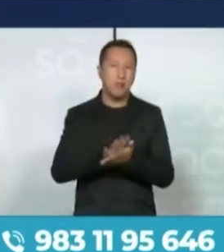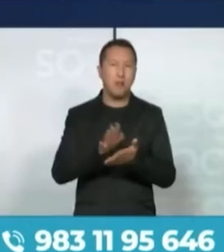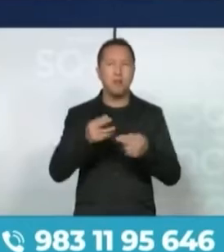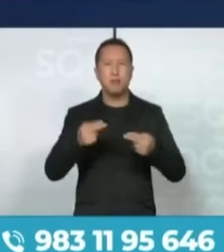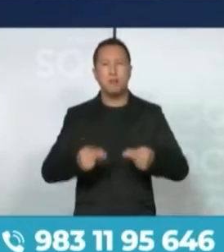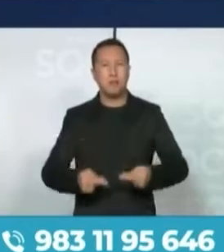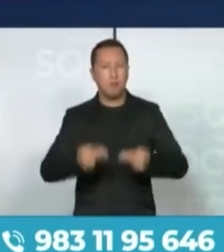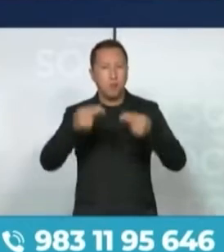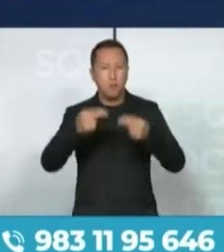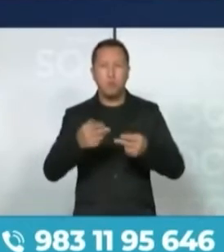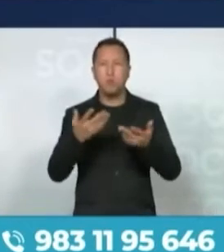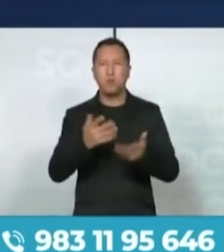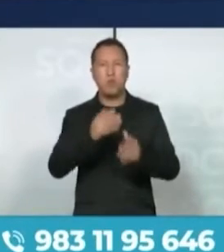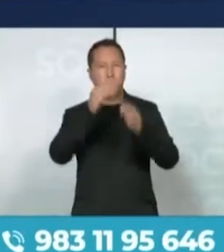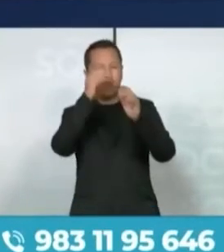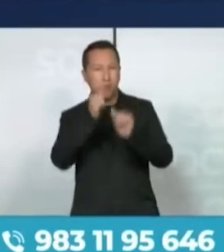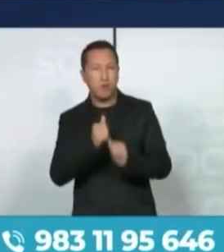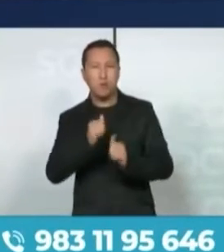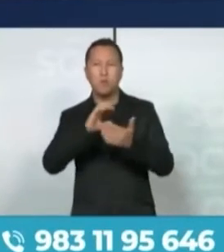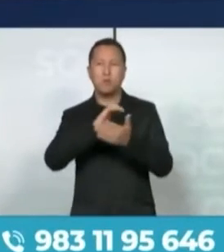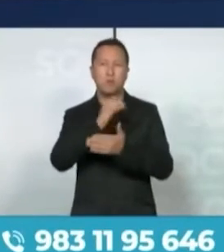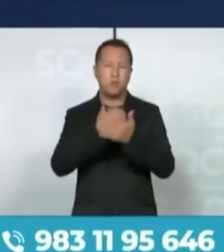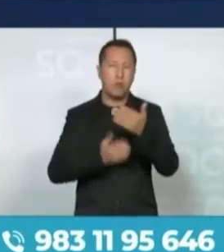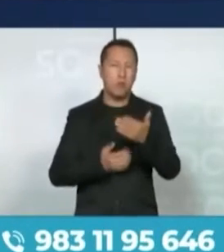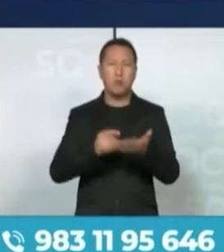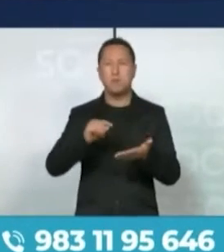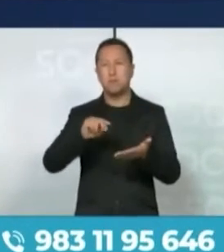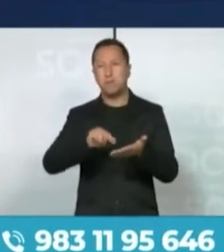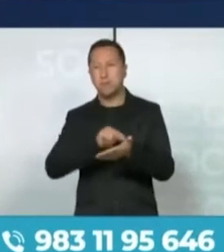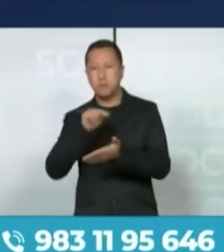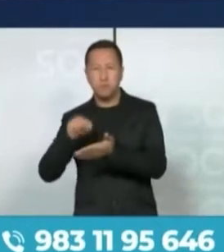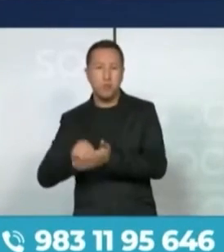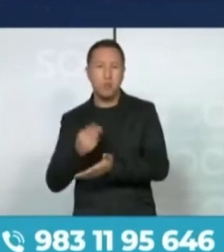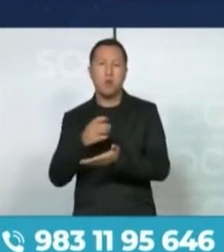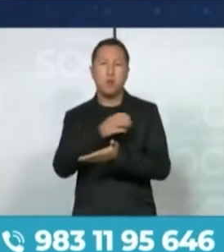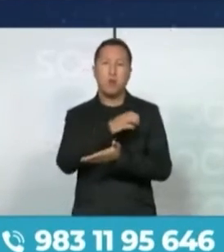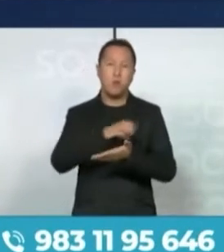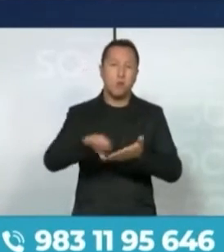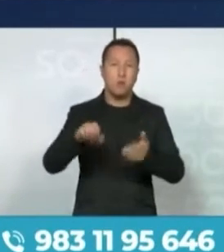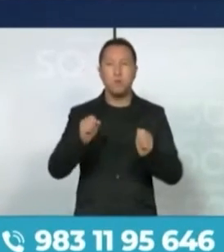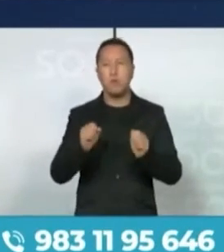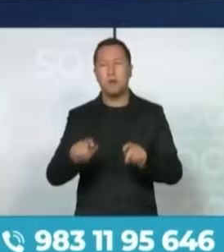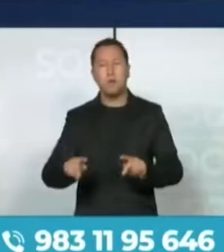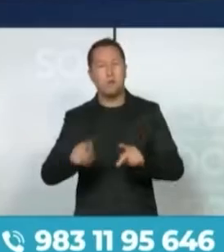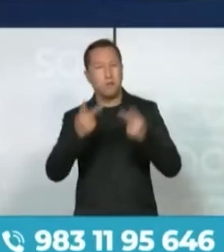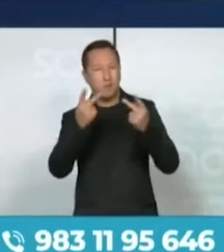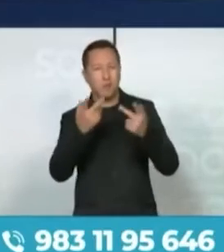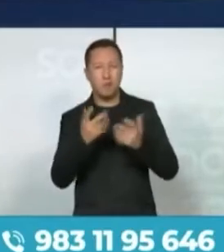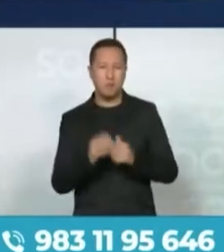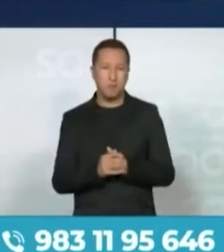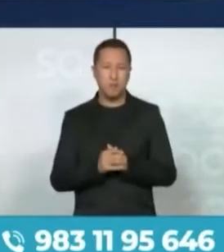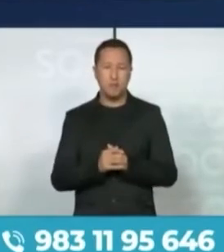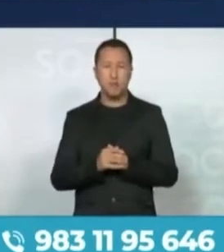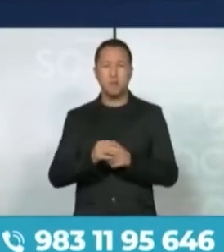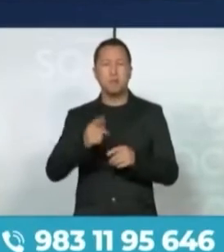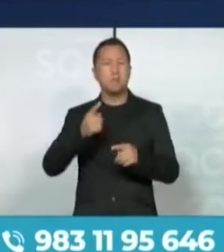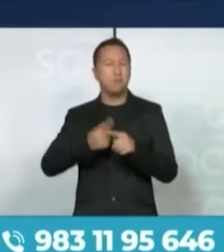dura, de compradores de muchas partes del mundo que vienen a hacer